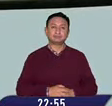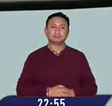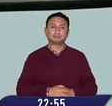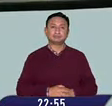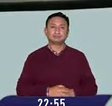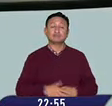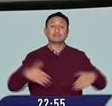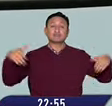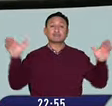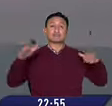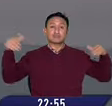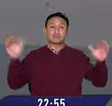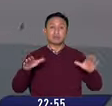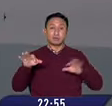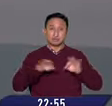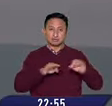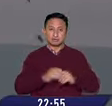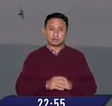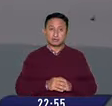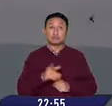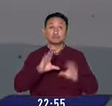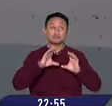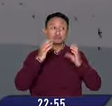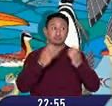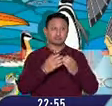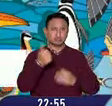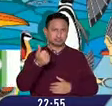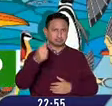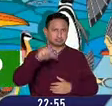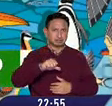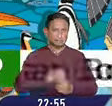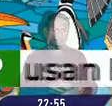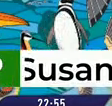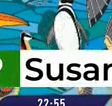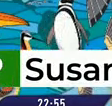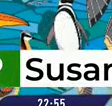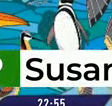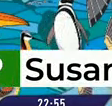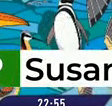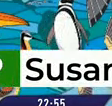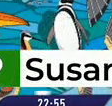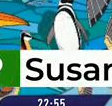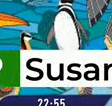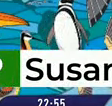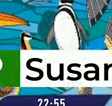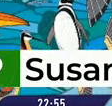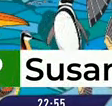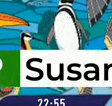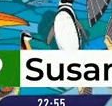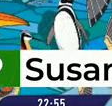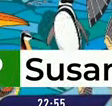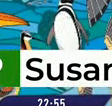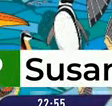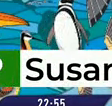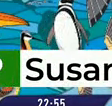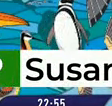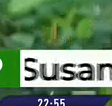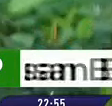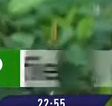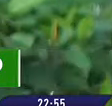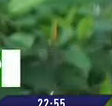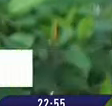Las aves son indicadores de la salud del planeta. Nos dicen qué pasa en nuestra ciudad, nuestro país y en el mundo.